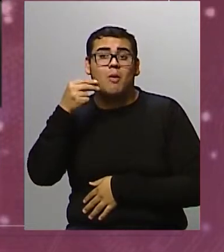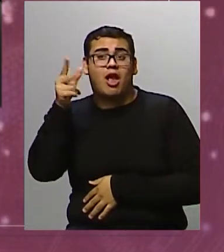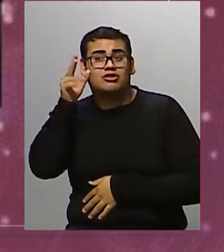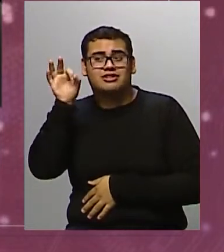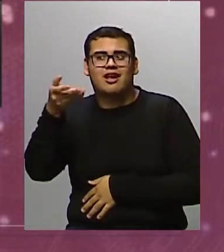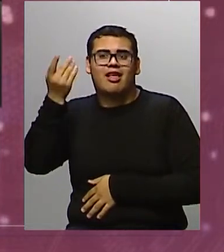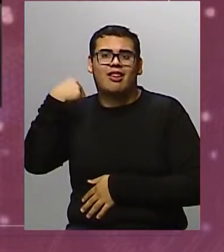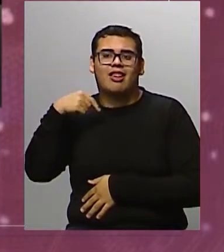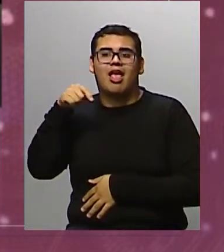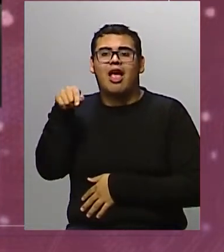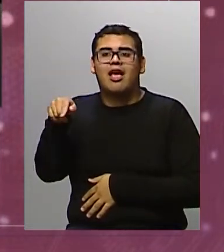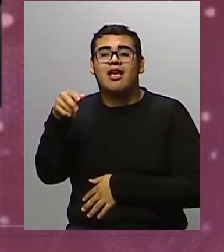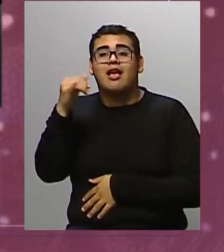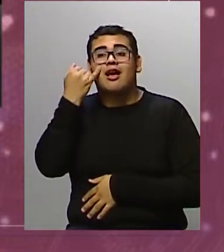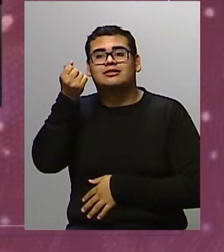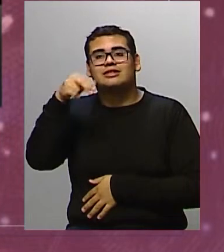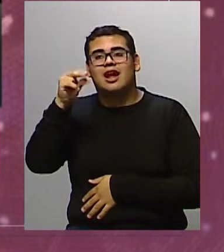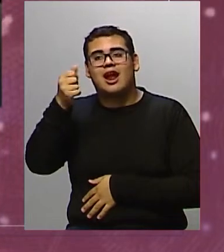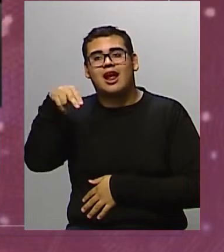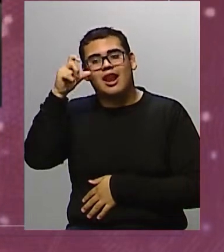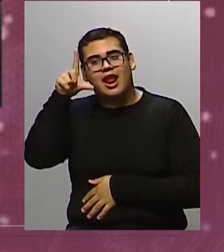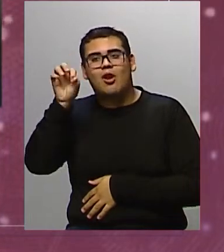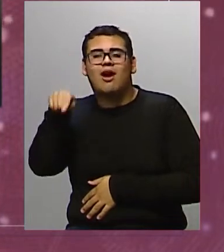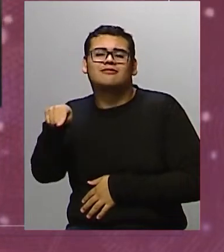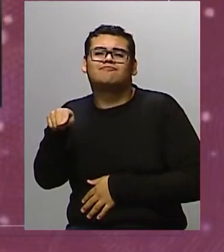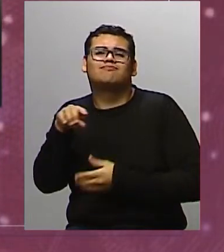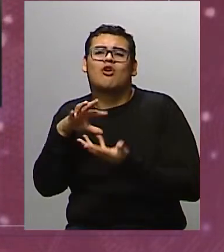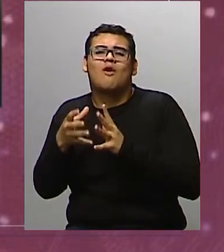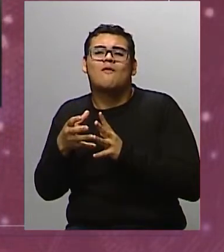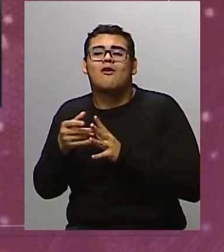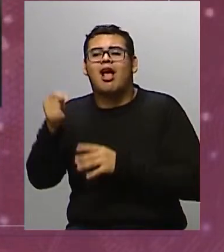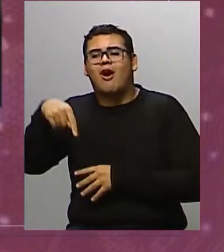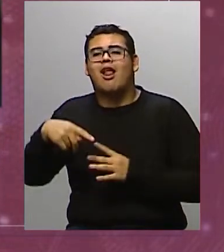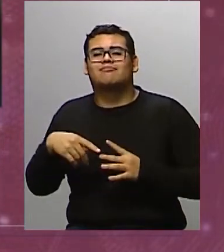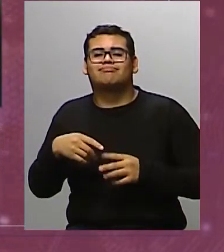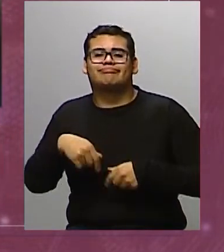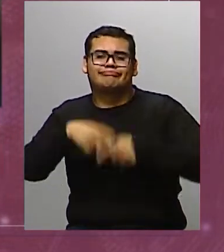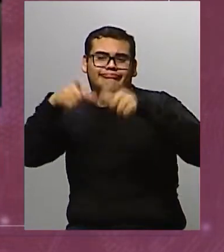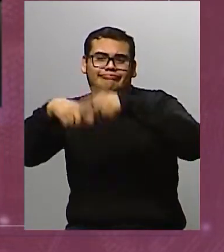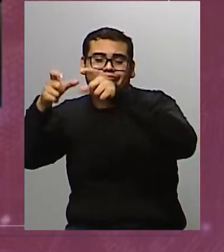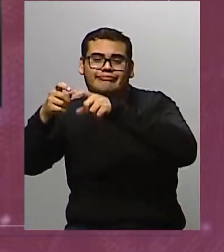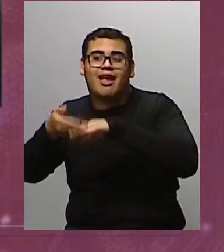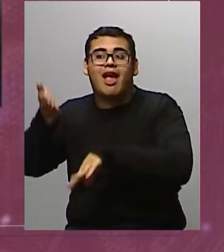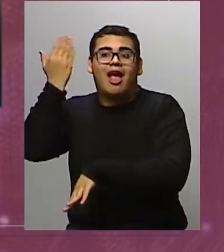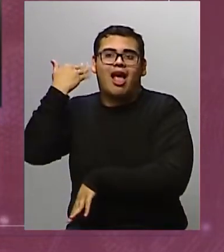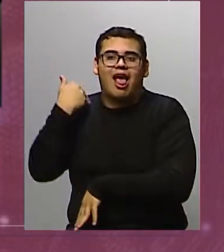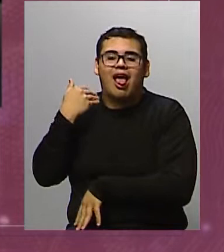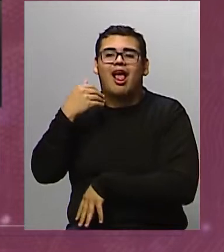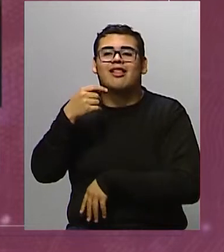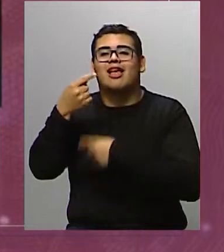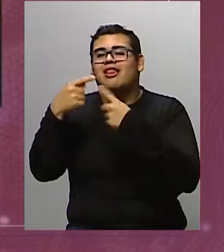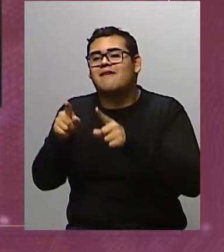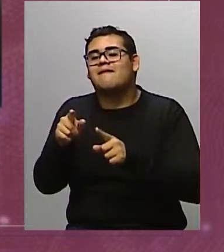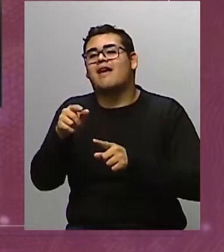es un bosque de 800 hectáreas de tamarindo, antes era un totoral donde nidificaban especies aves acuáticas como el cisne de cuello negro,